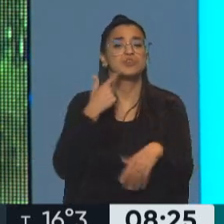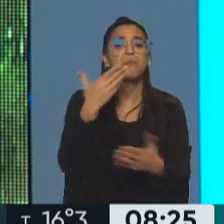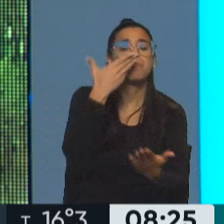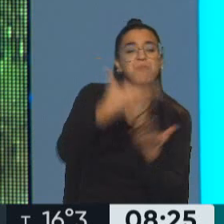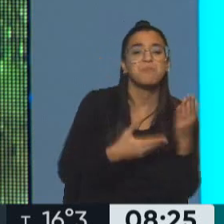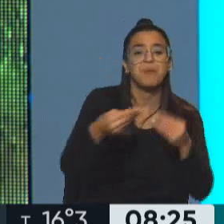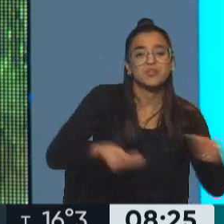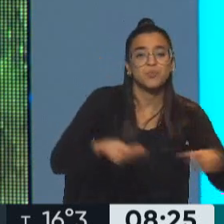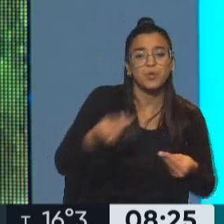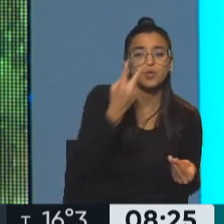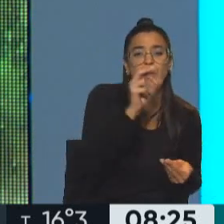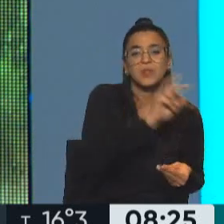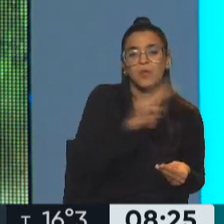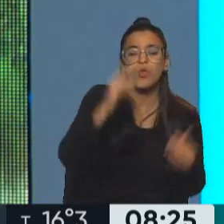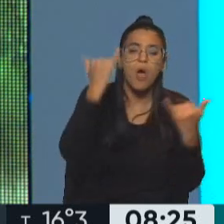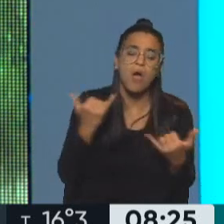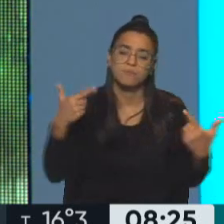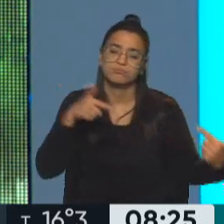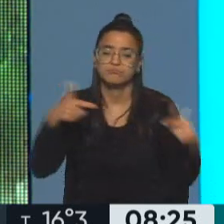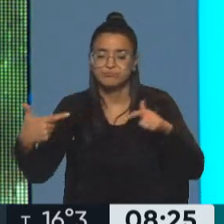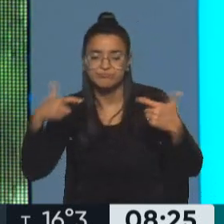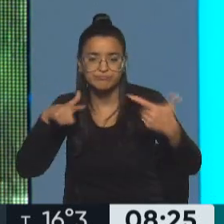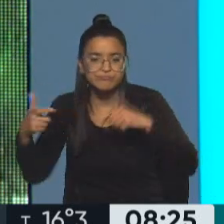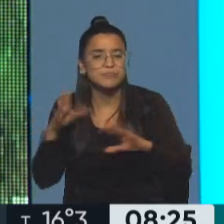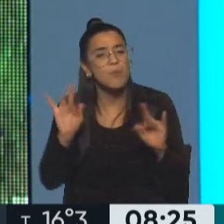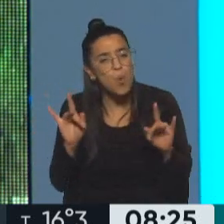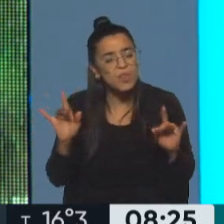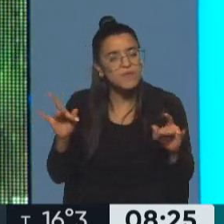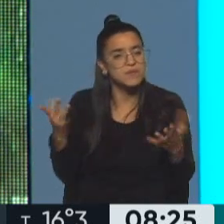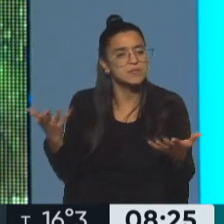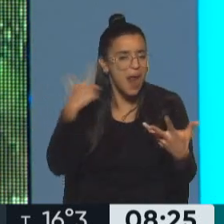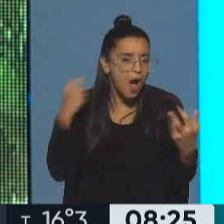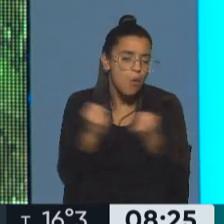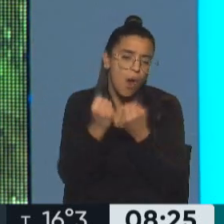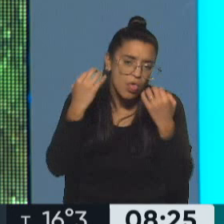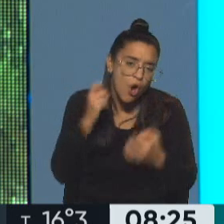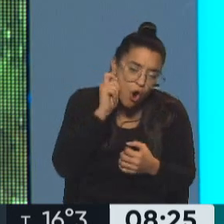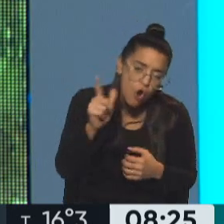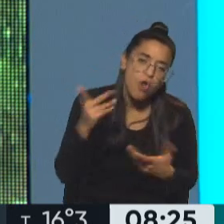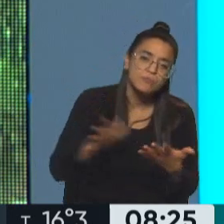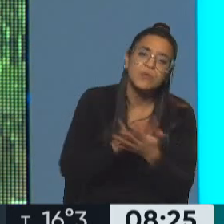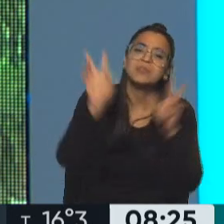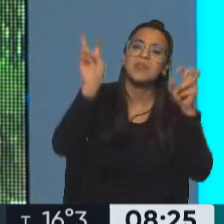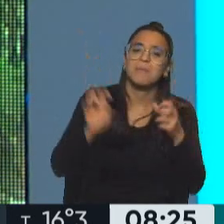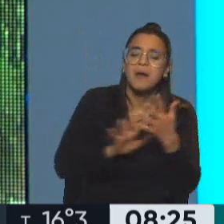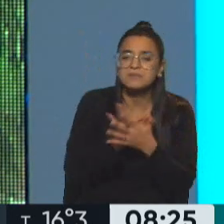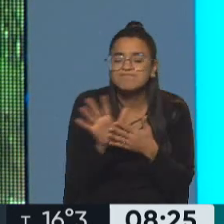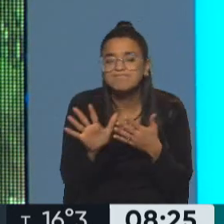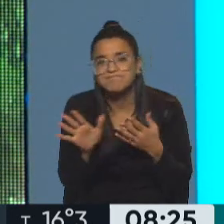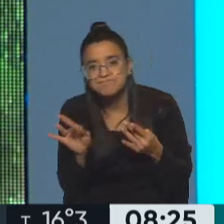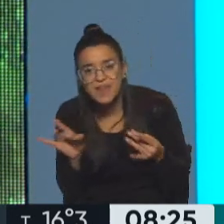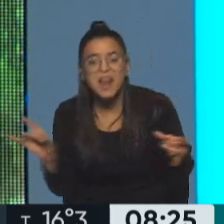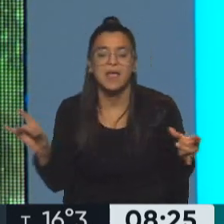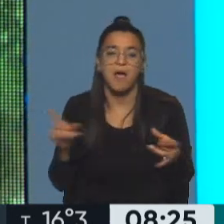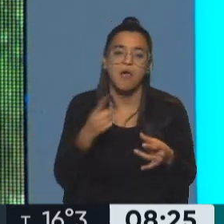presupuesto 2022, empezó a haber mucho ruido y dificultad para llegar a un acuerdo, sobre todo con temas sensibles o temas fundamentales. En